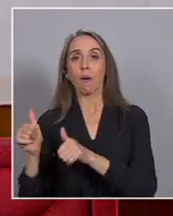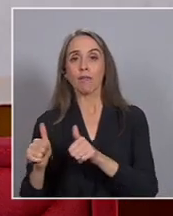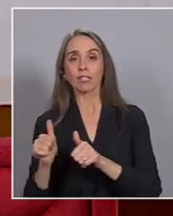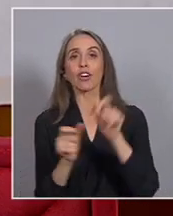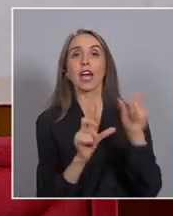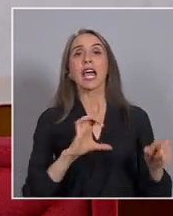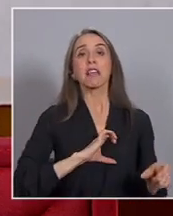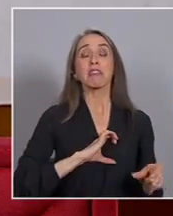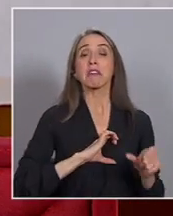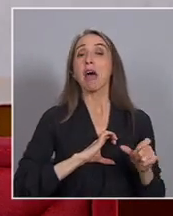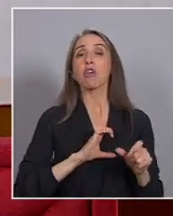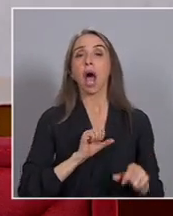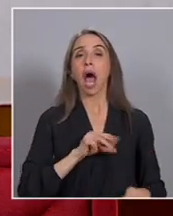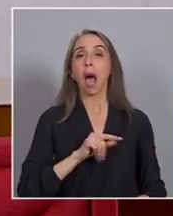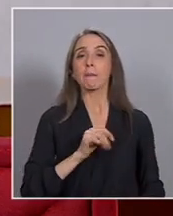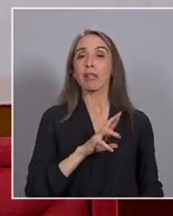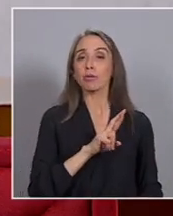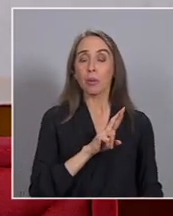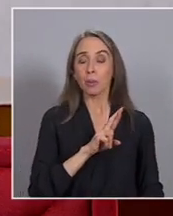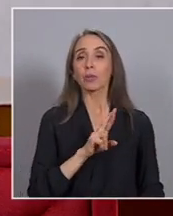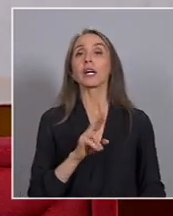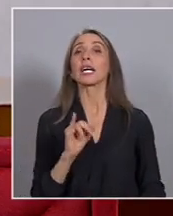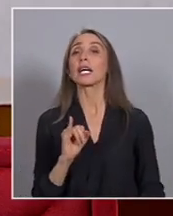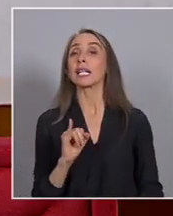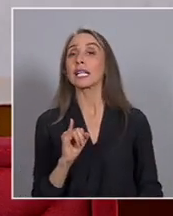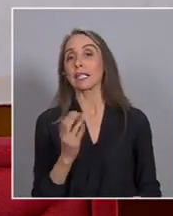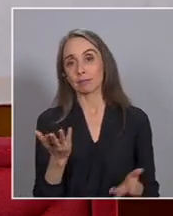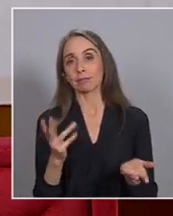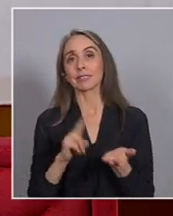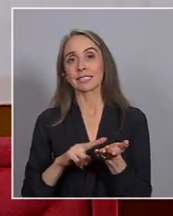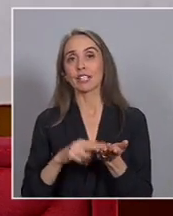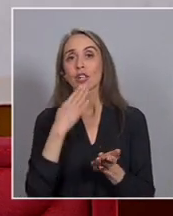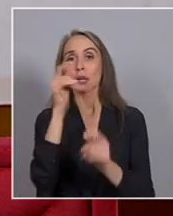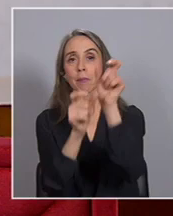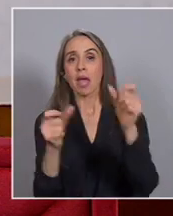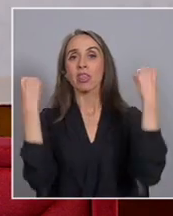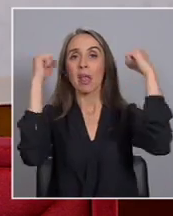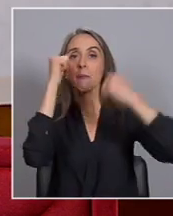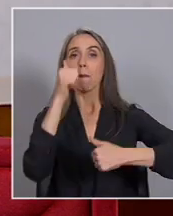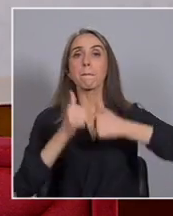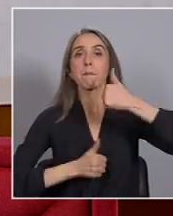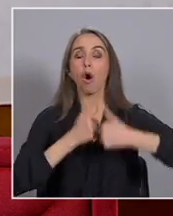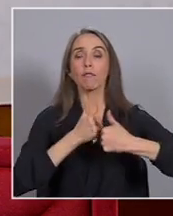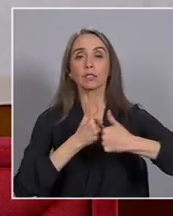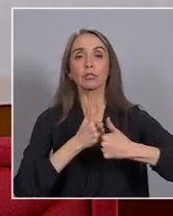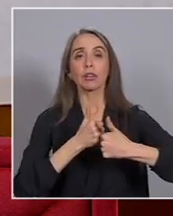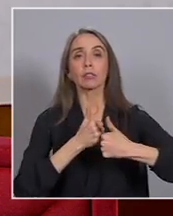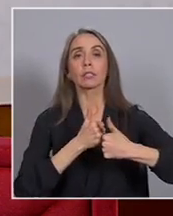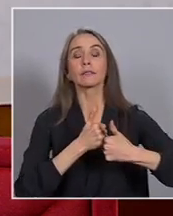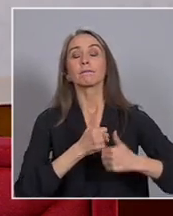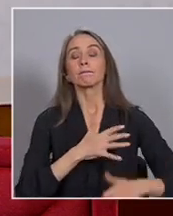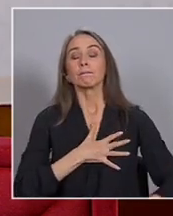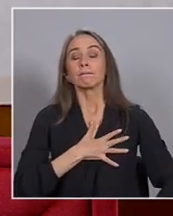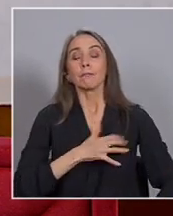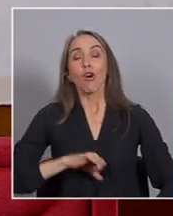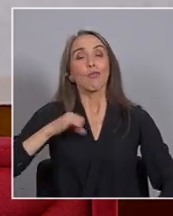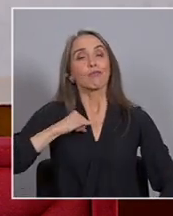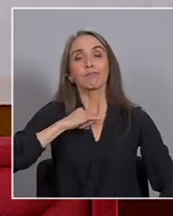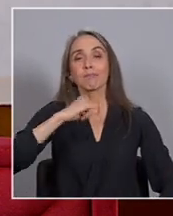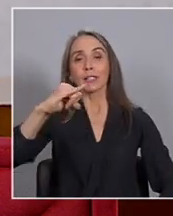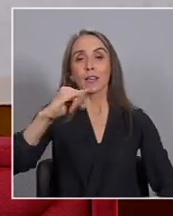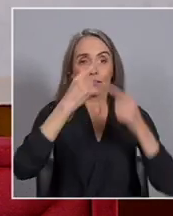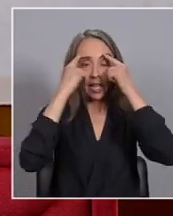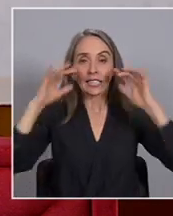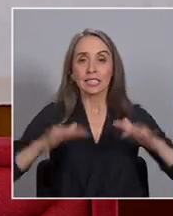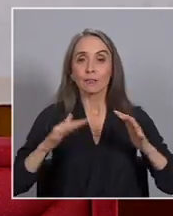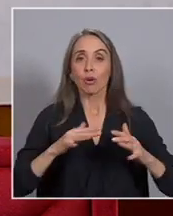a los entrenadores amateurs. Y por cierto, a los deportistas profesionales que nos enorgullecen infinitamente con su